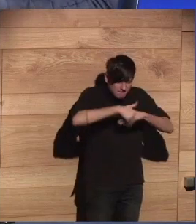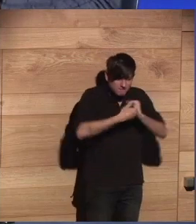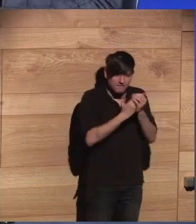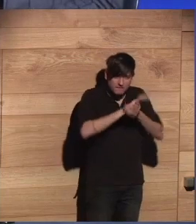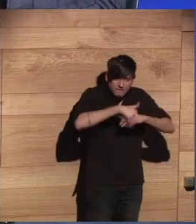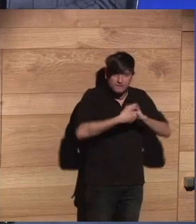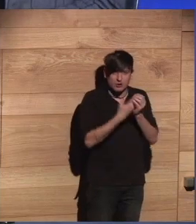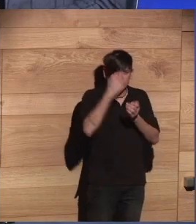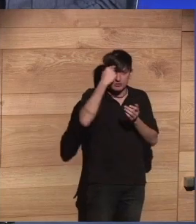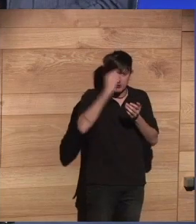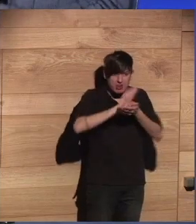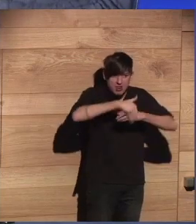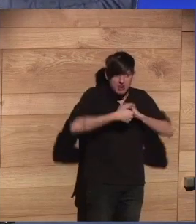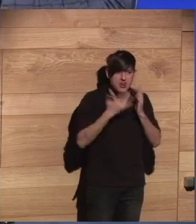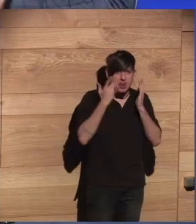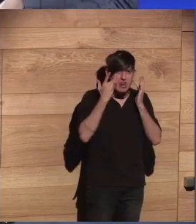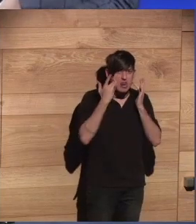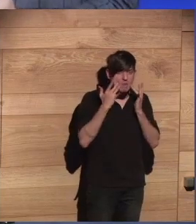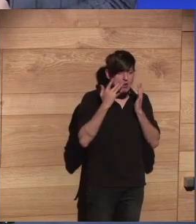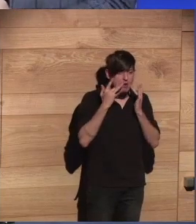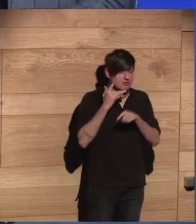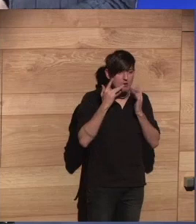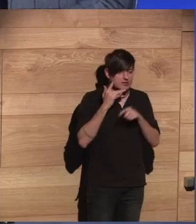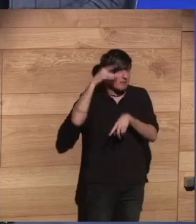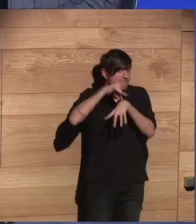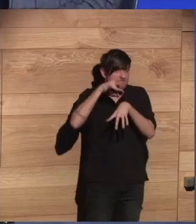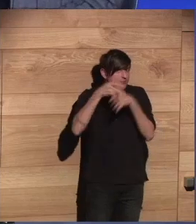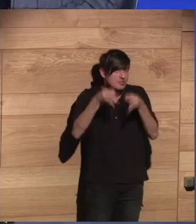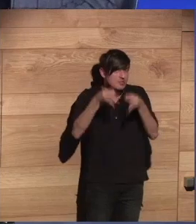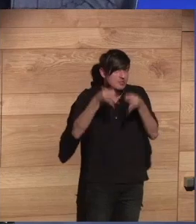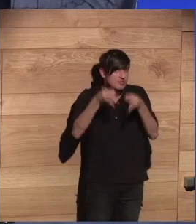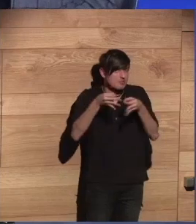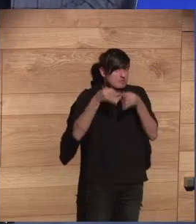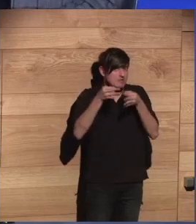Estaba obsesionado en su hipocondría de que estaba enfermo todo el tiempo, Falla. Entonces,